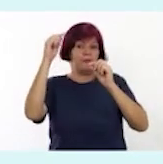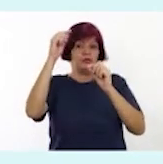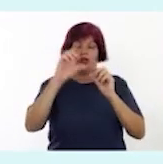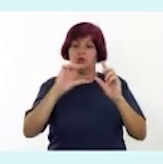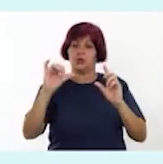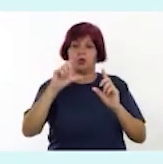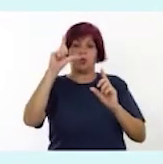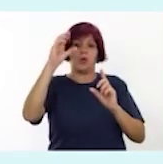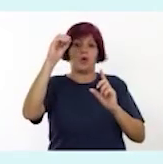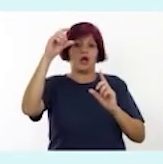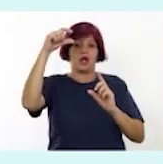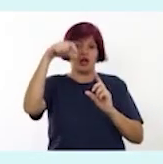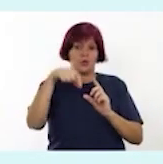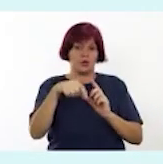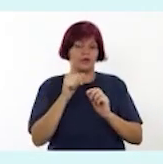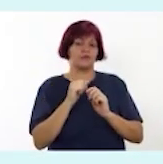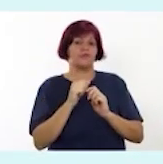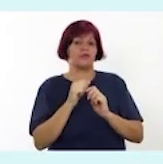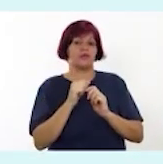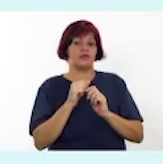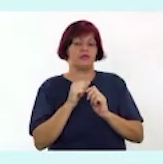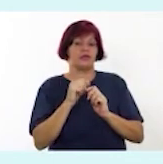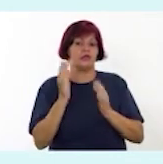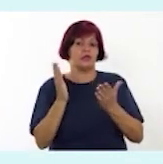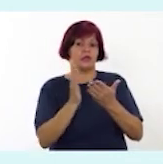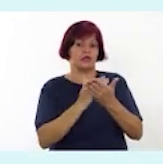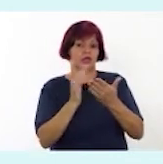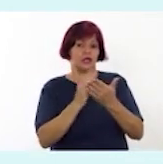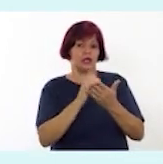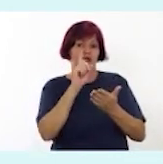de ecuaciones tanto exponenciales como logarítmicas